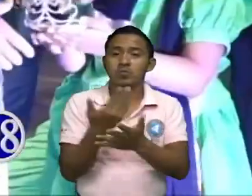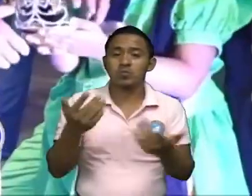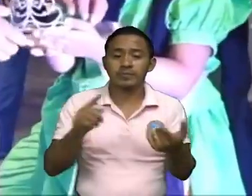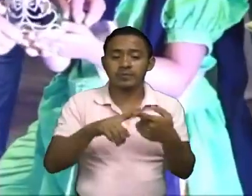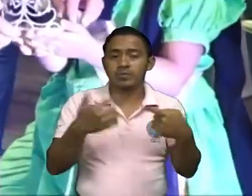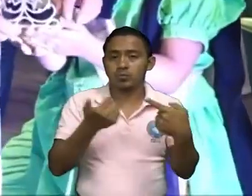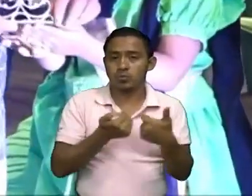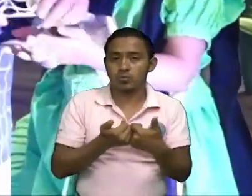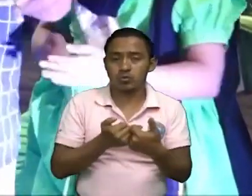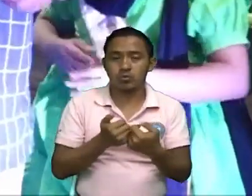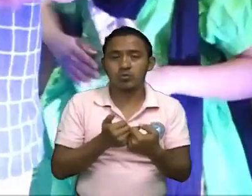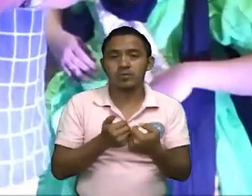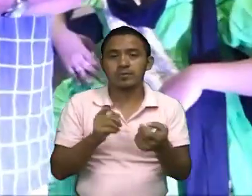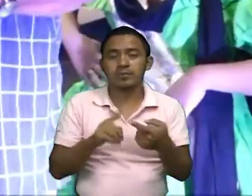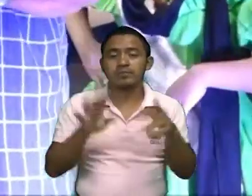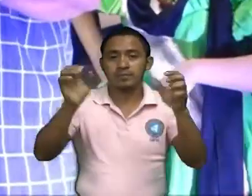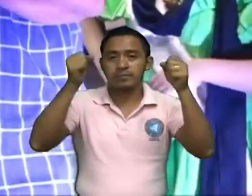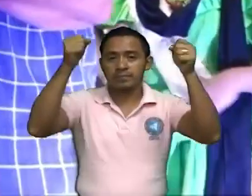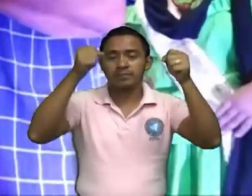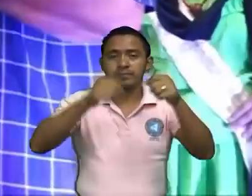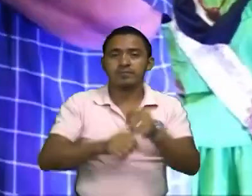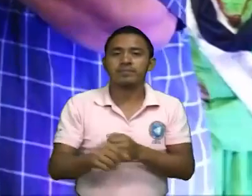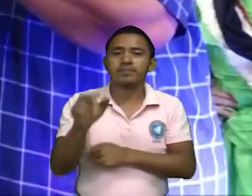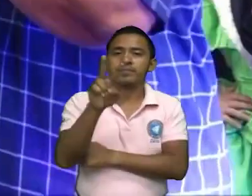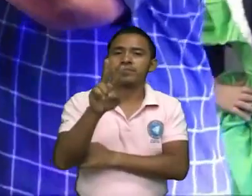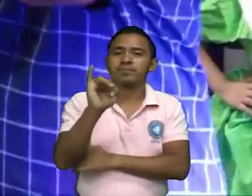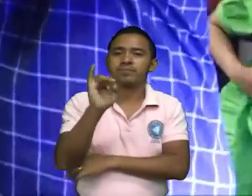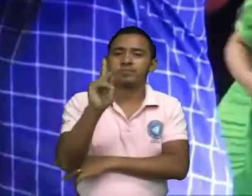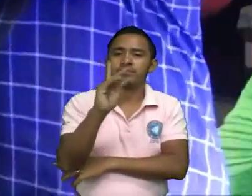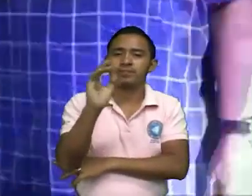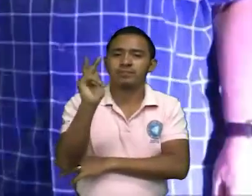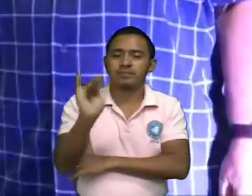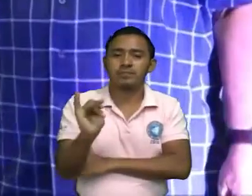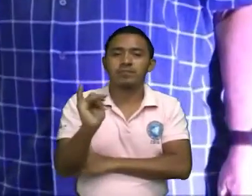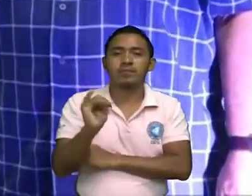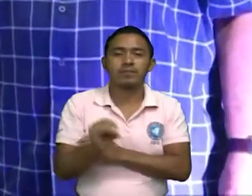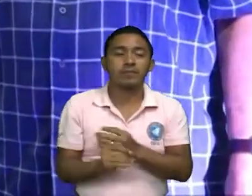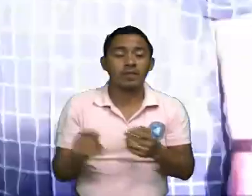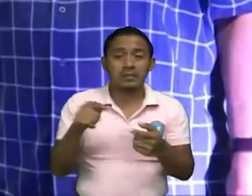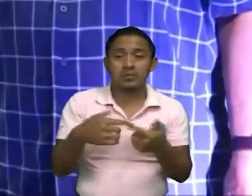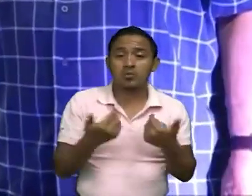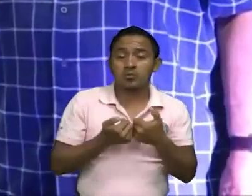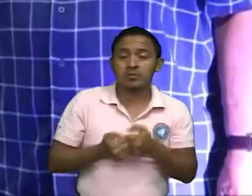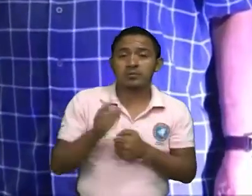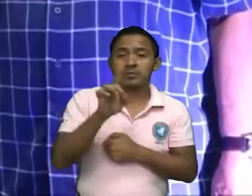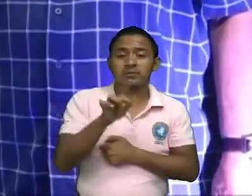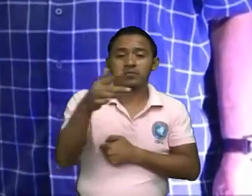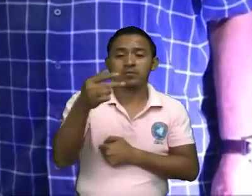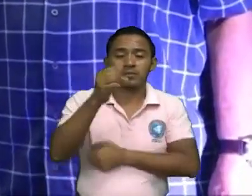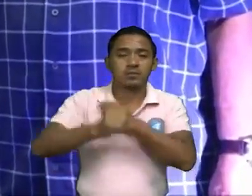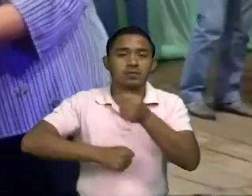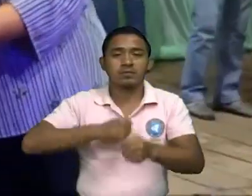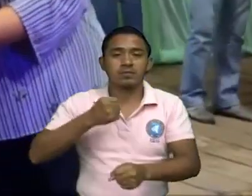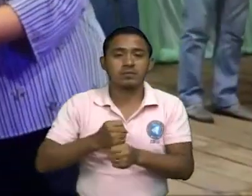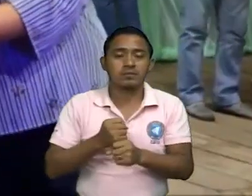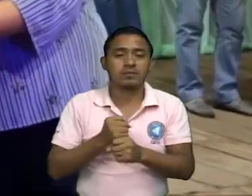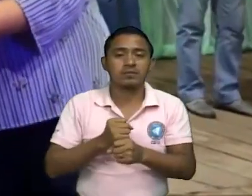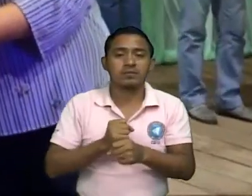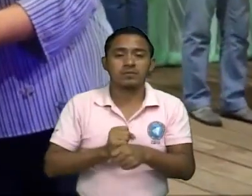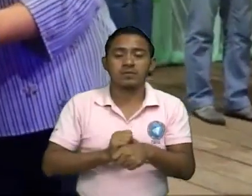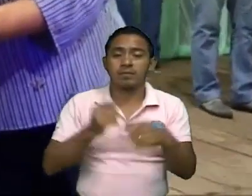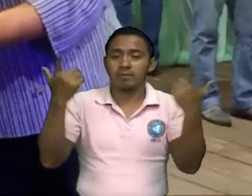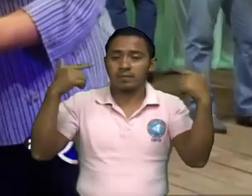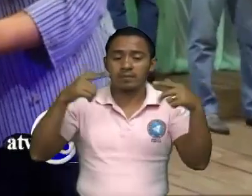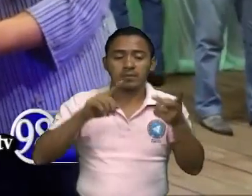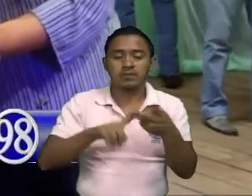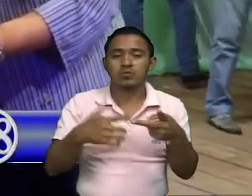novias, saliendo electa la señorita Vicky Dariana Delgadillo Gutiérrez, novia del 180 aniversario de la ciudad, novia